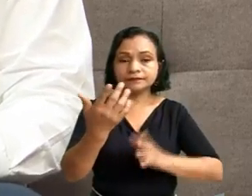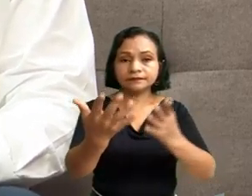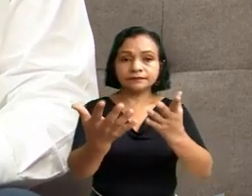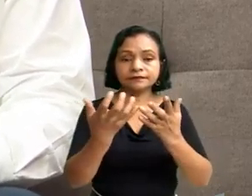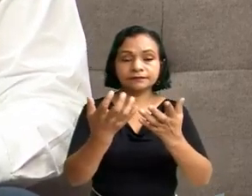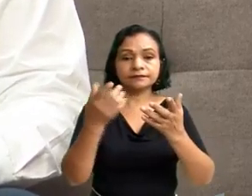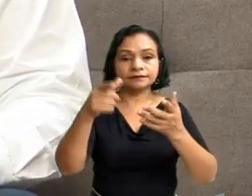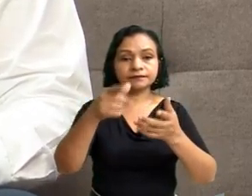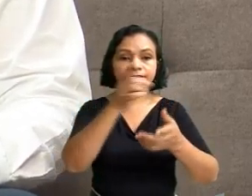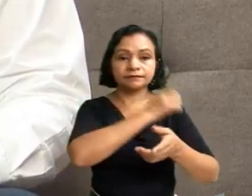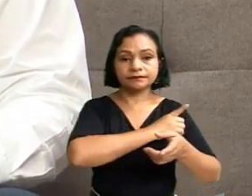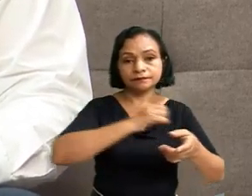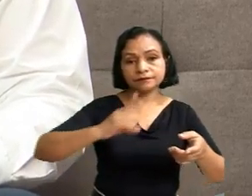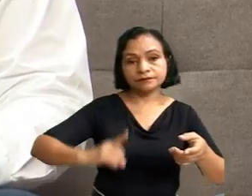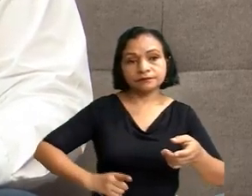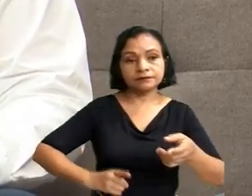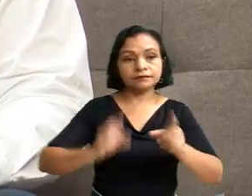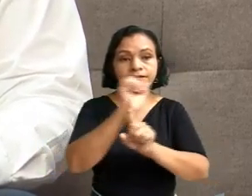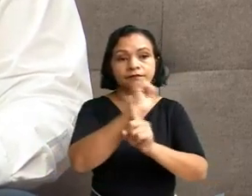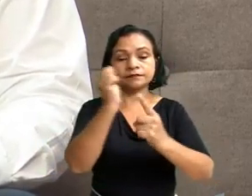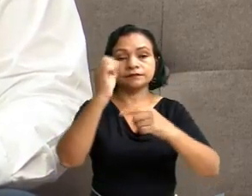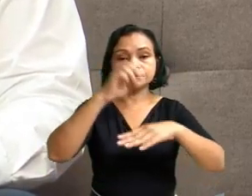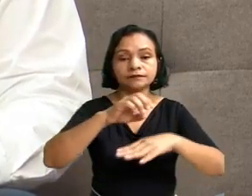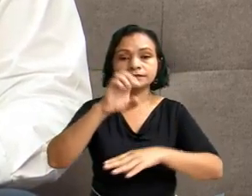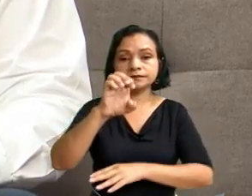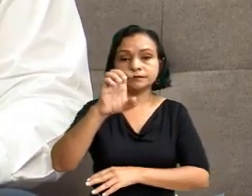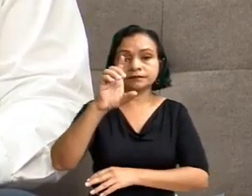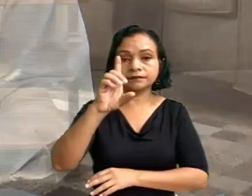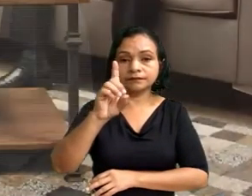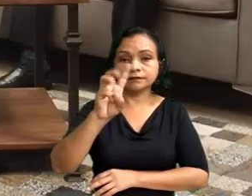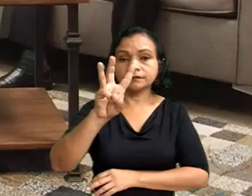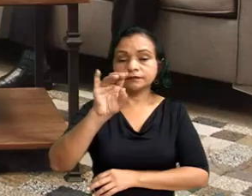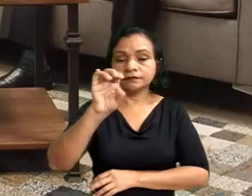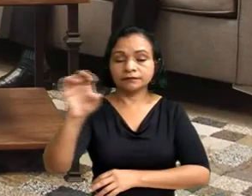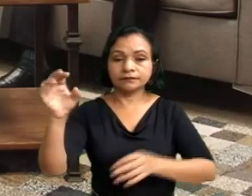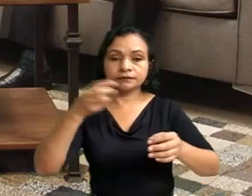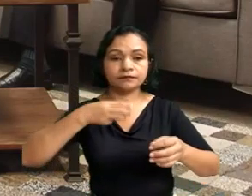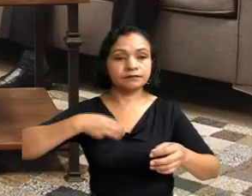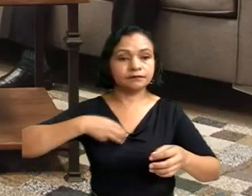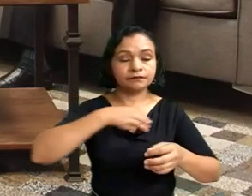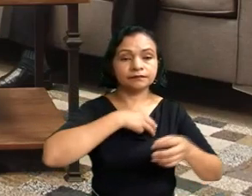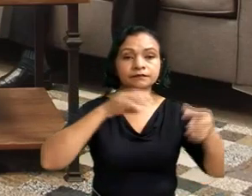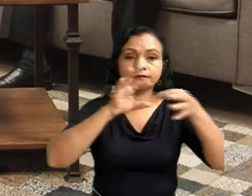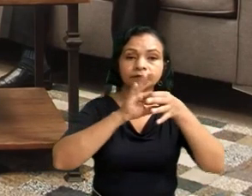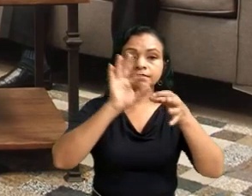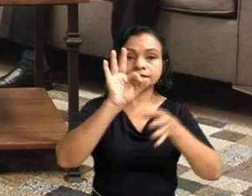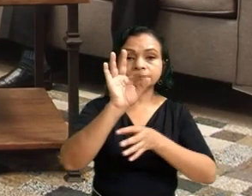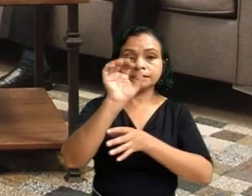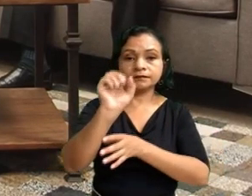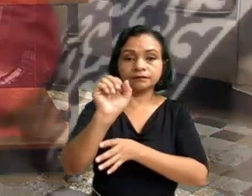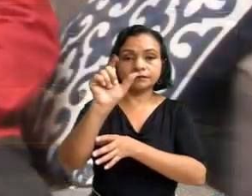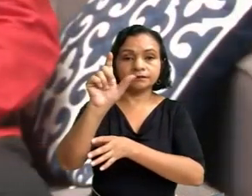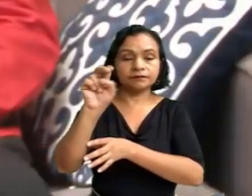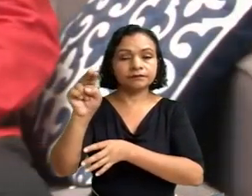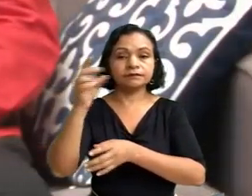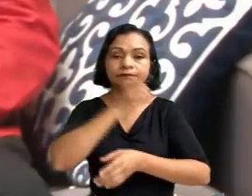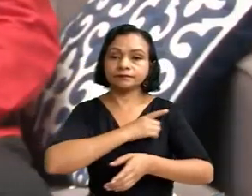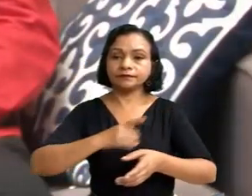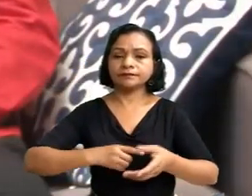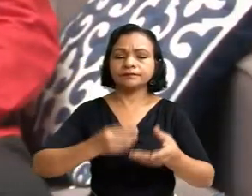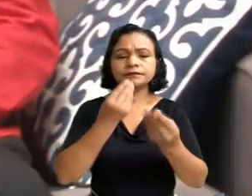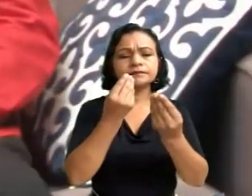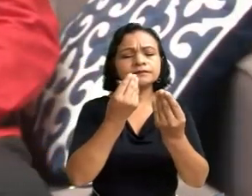castro quien es diputado ante la asamblea nacional y jefe de la bancada alianza efe es el n frente sandinista de liberación nacional diputado muchas gracias por estar